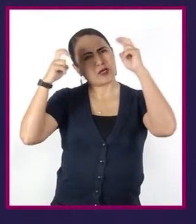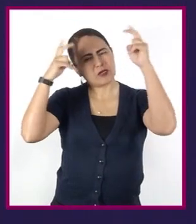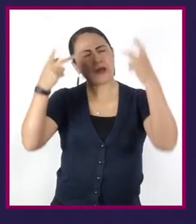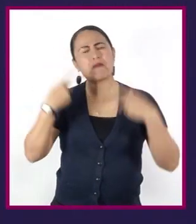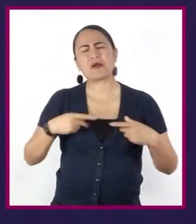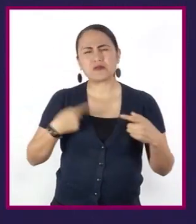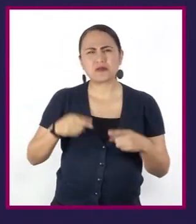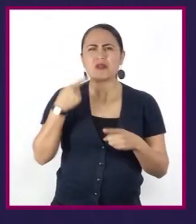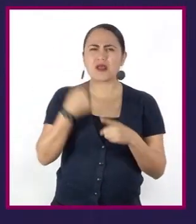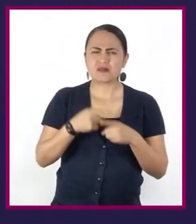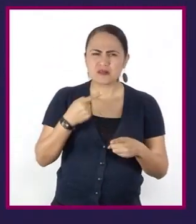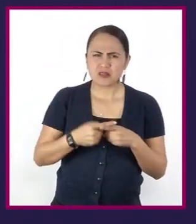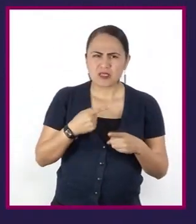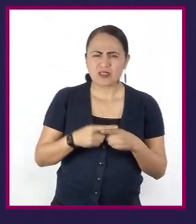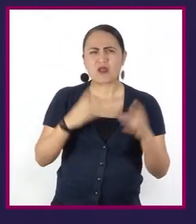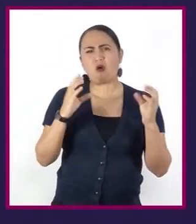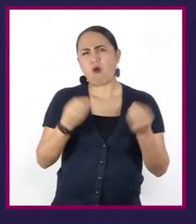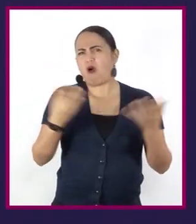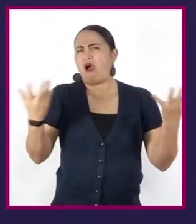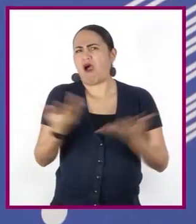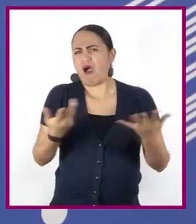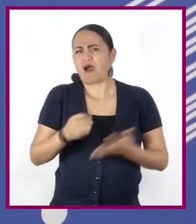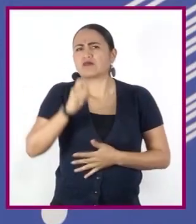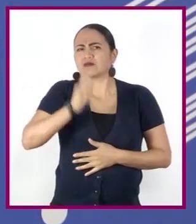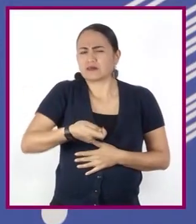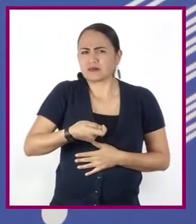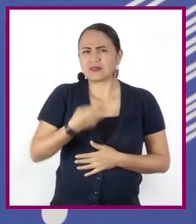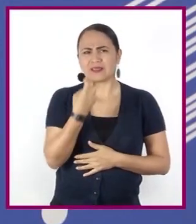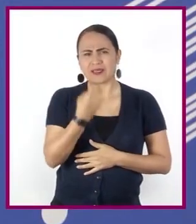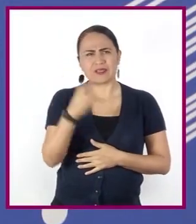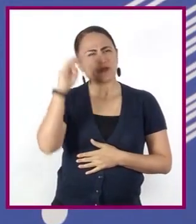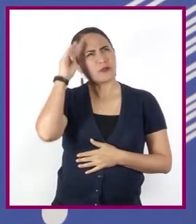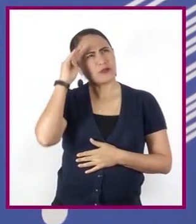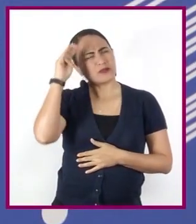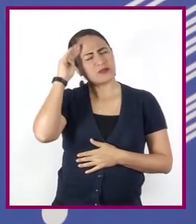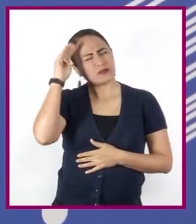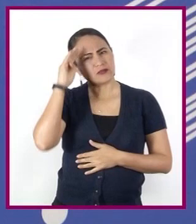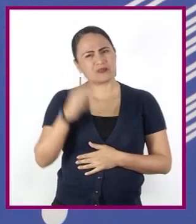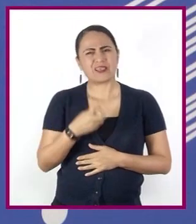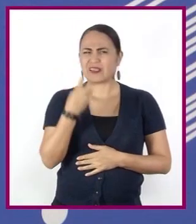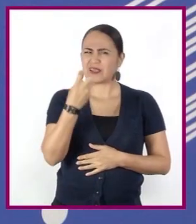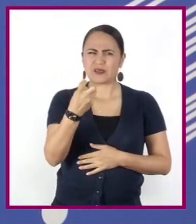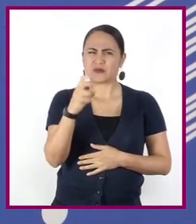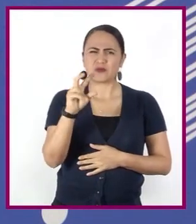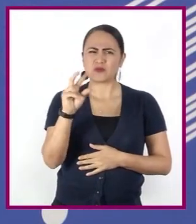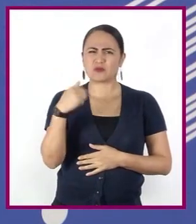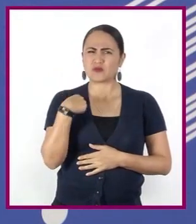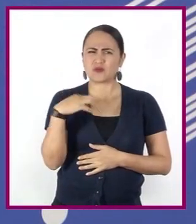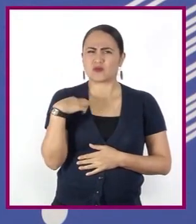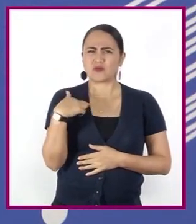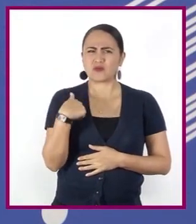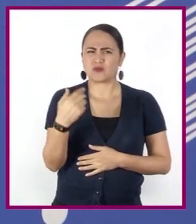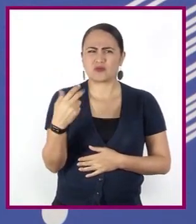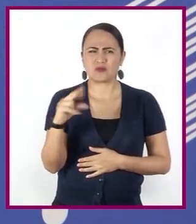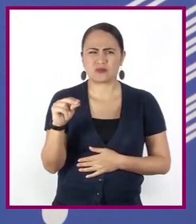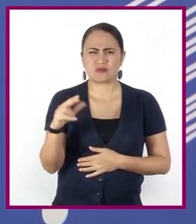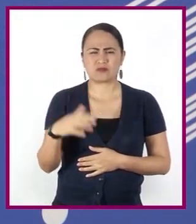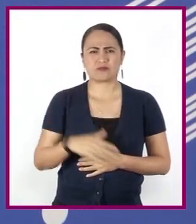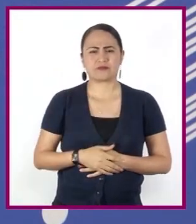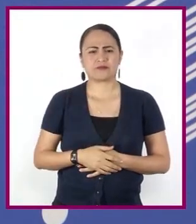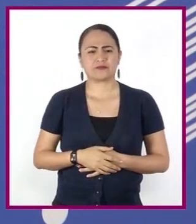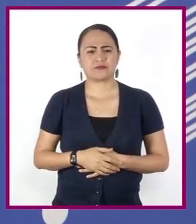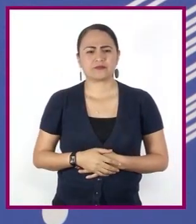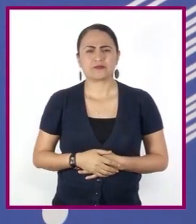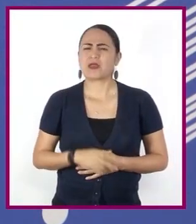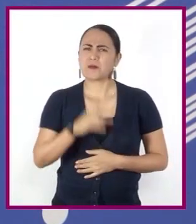personas involucradas o el hecho mismo. Eso no lo entiendo muy bien. ¿Qué puede hacer una palabra para que sucedan